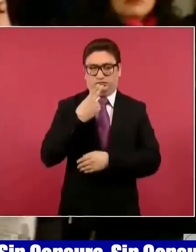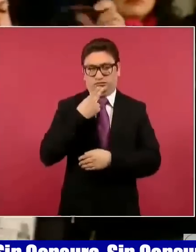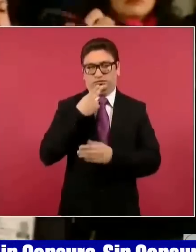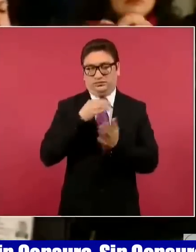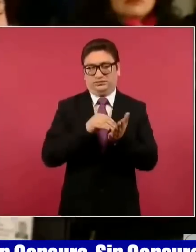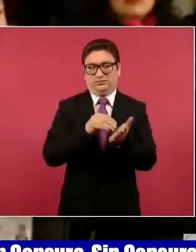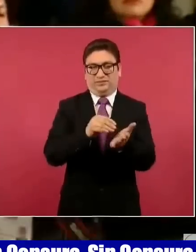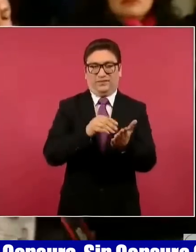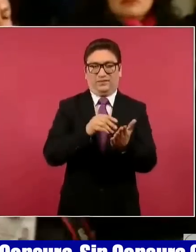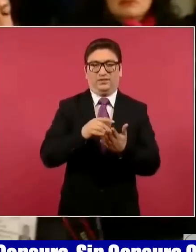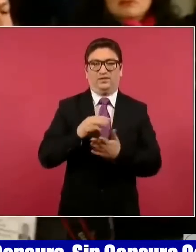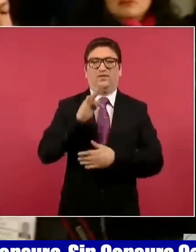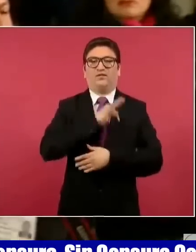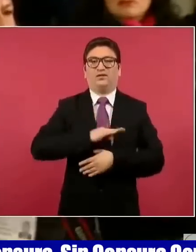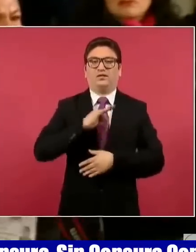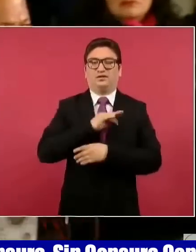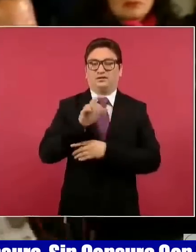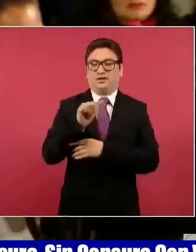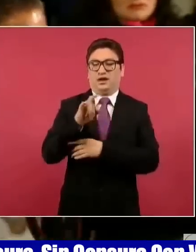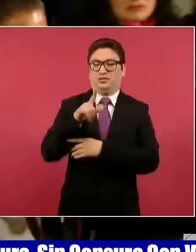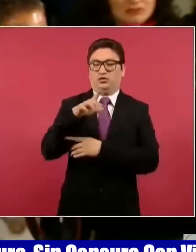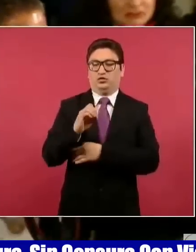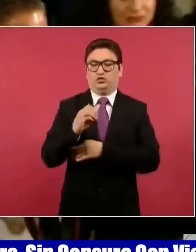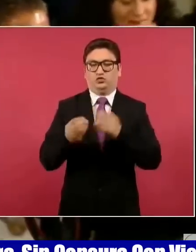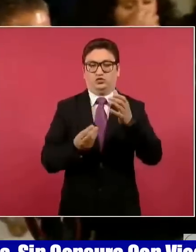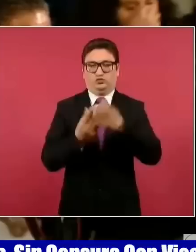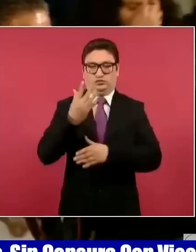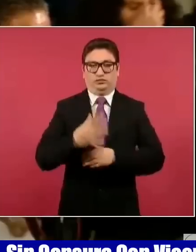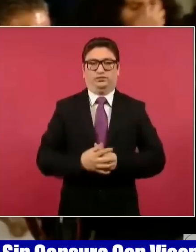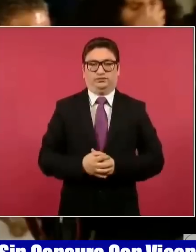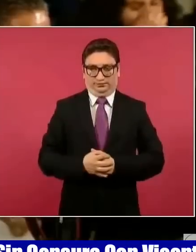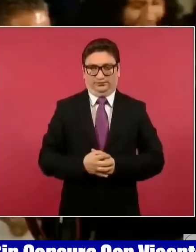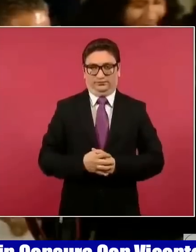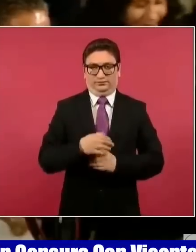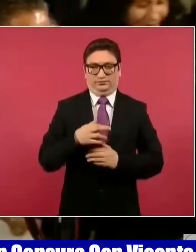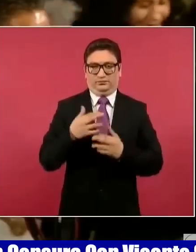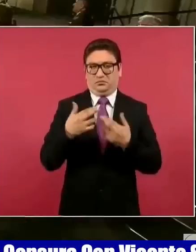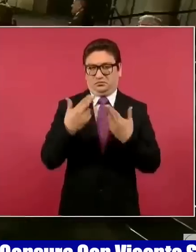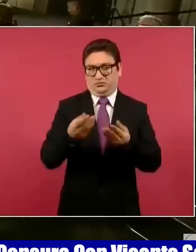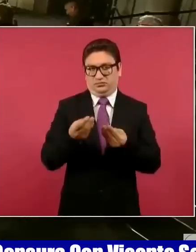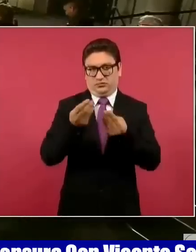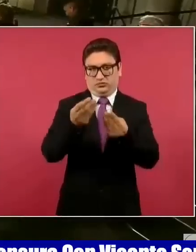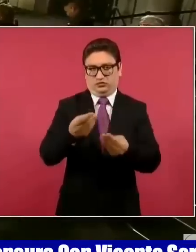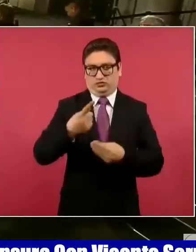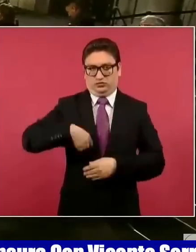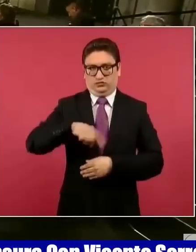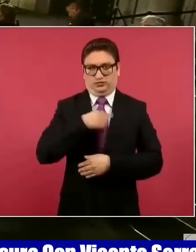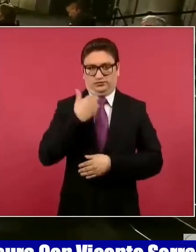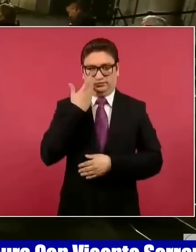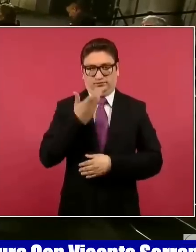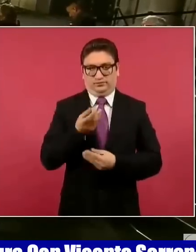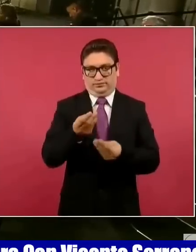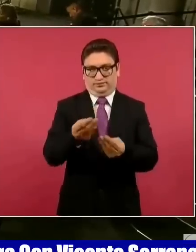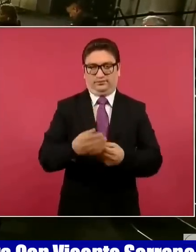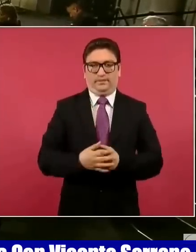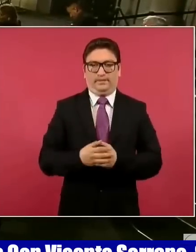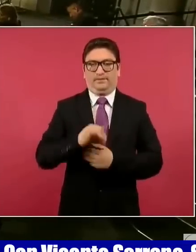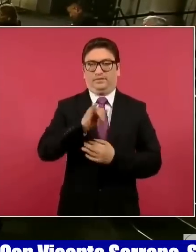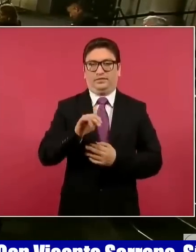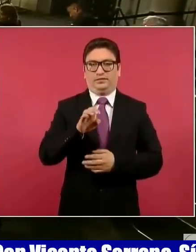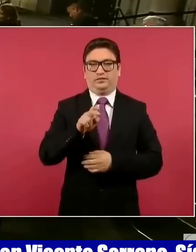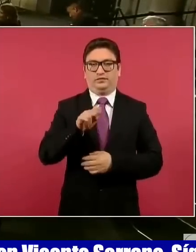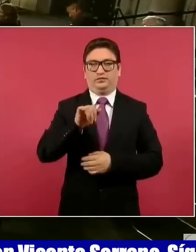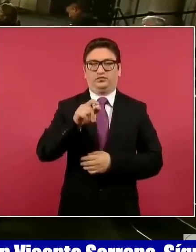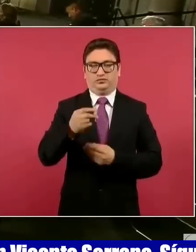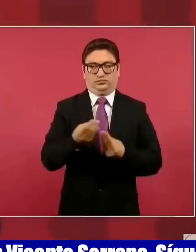presidente López Obrador eh, sale con ese diablito de esa película de los 60 que se llama Santa Claus. Y ahí